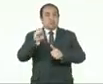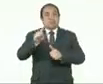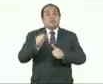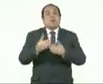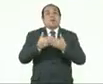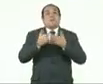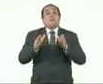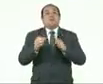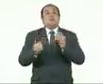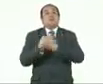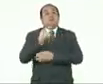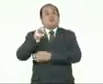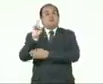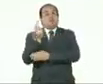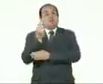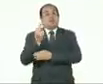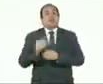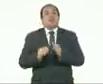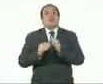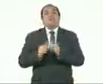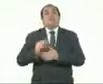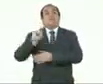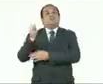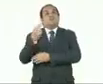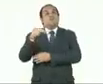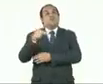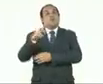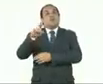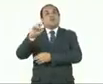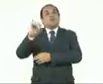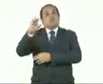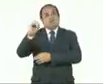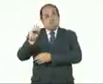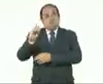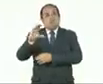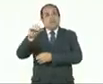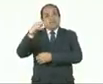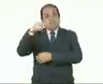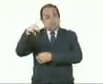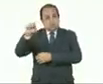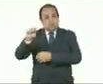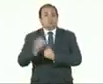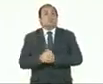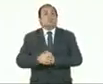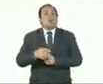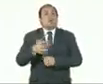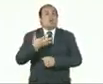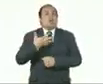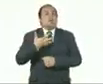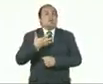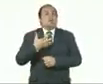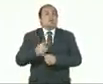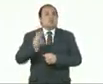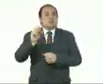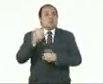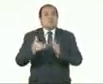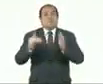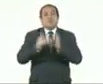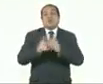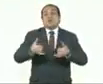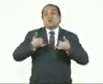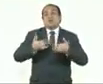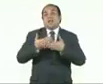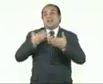nueva universidad, la Universidad Rosario Castellanos. Hoy hay 30.000 jóvenes que antes no tenían el derecho a la educación, que